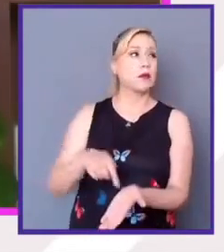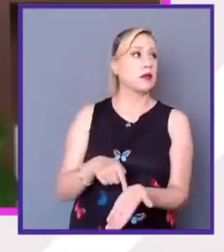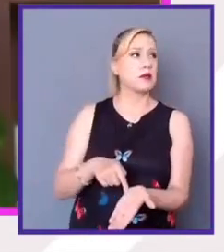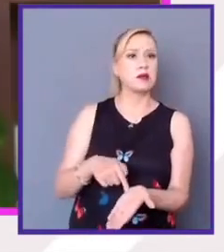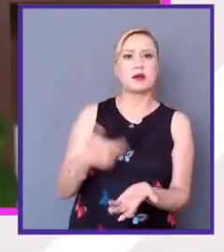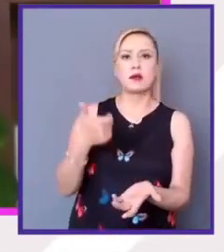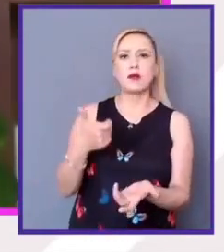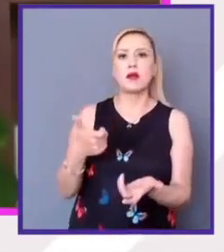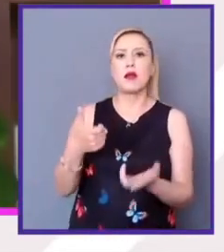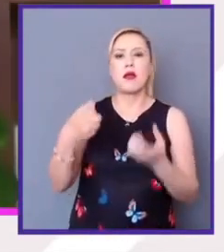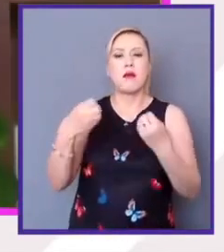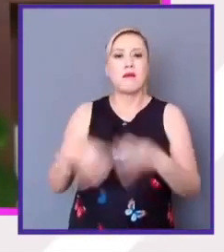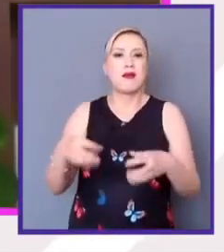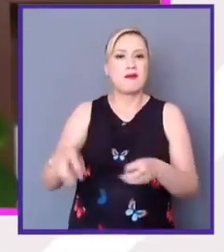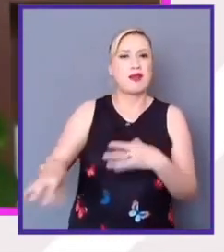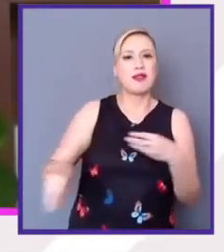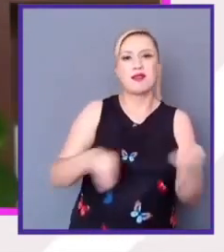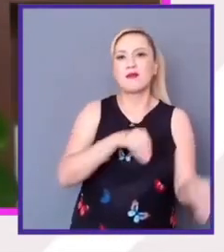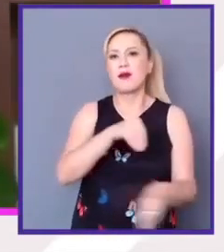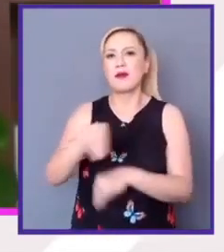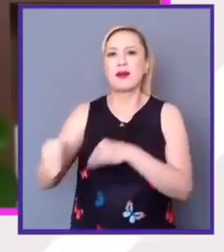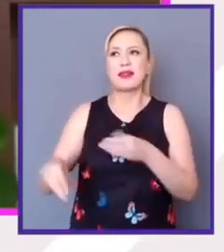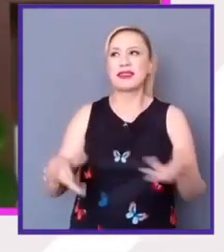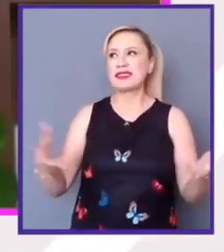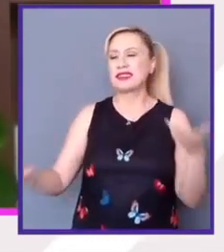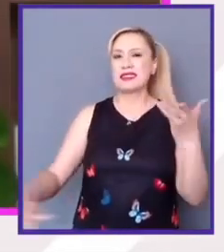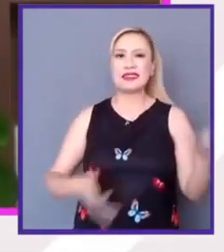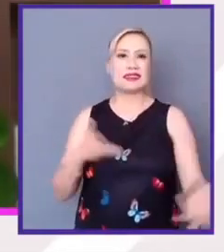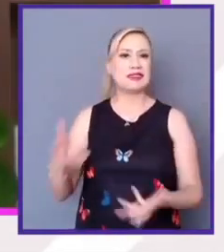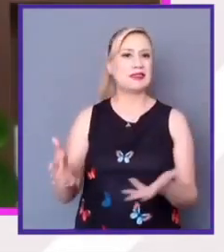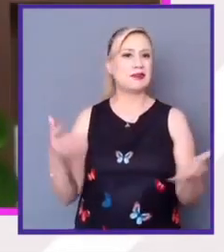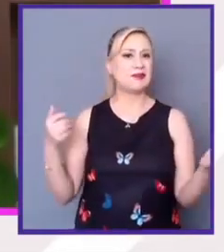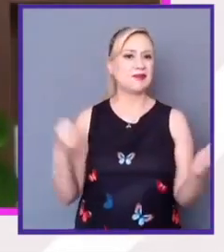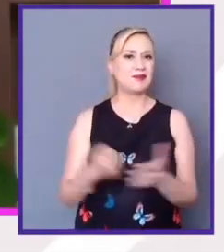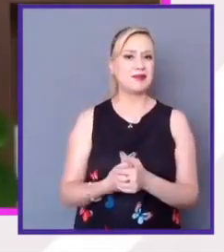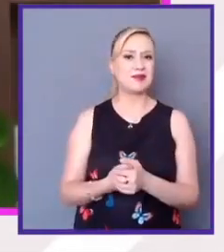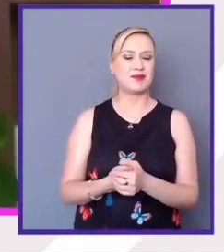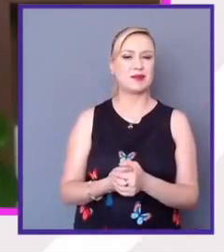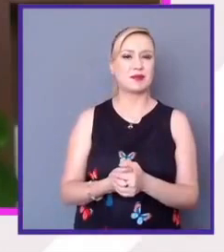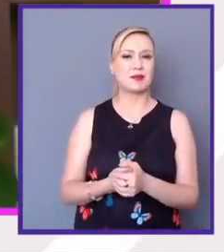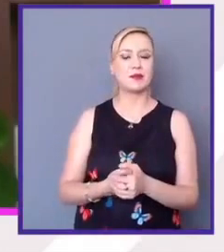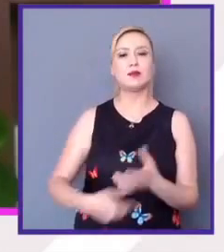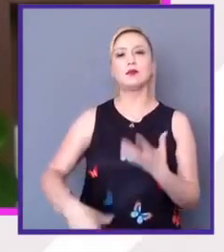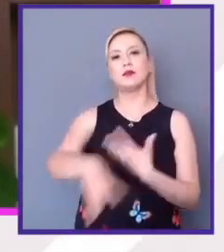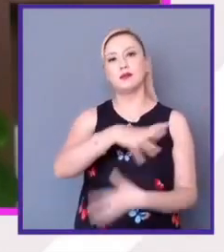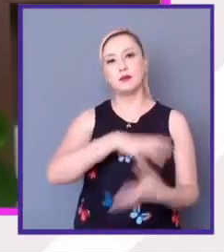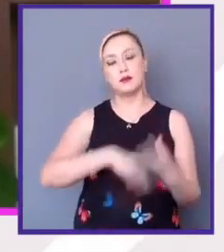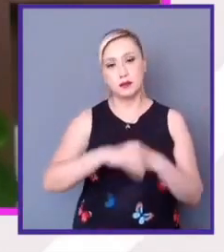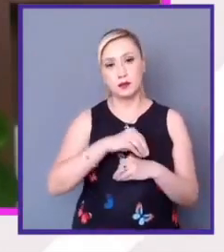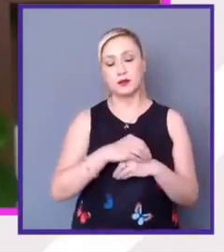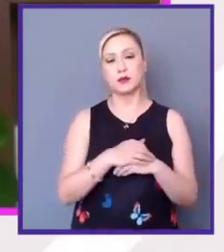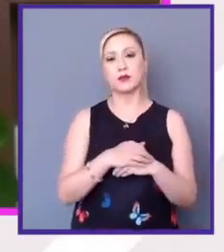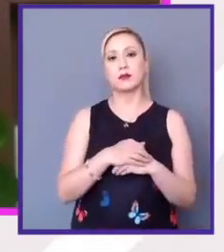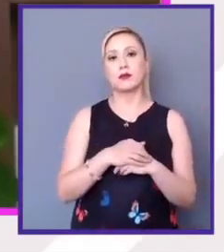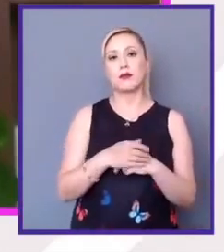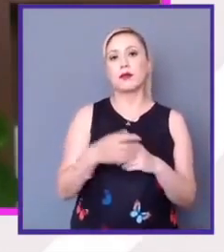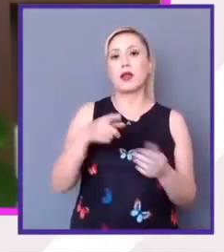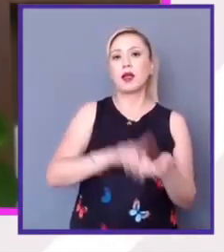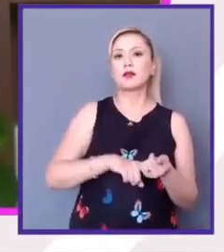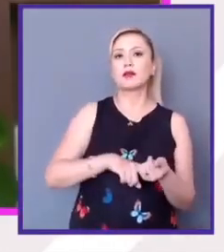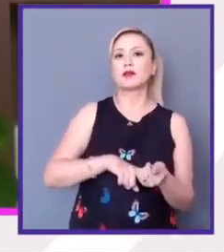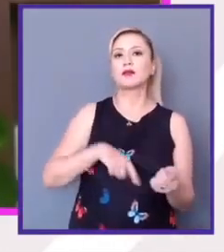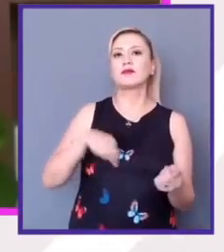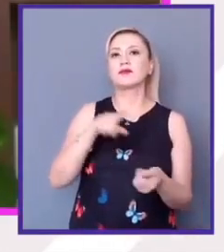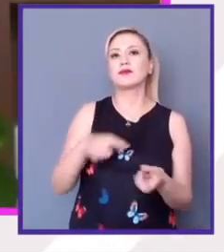generando pérdidas para el centro empresarial o para el centro de trabajo, y al mismo tiempo todo lo vinculado en la inversión en